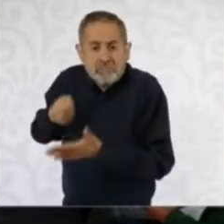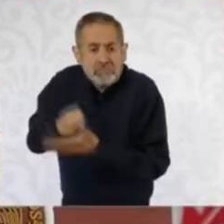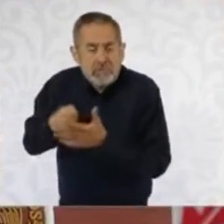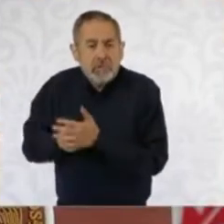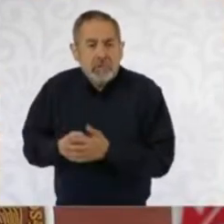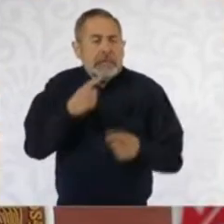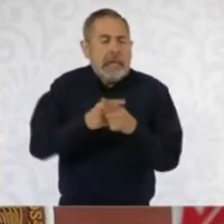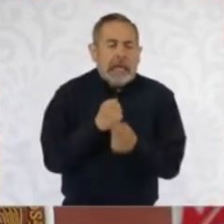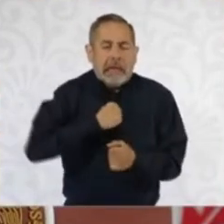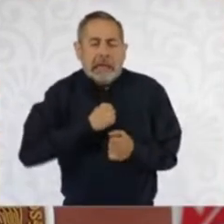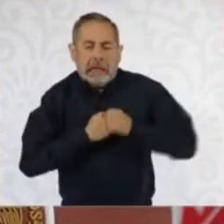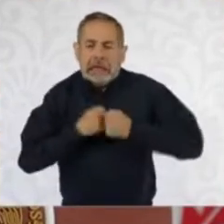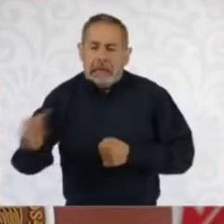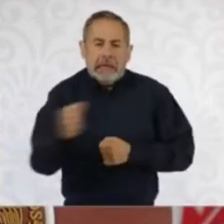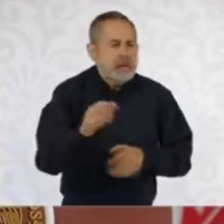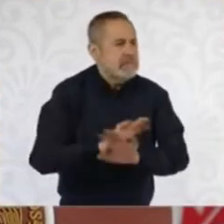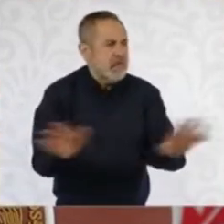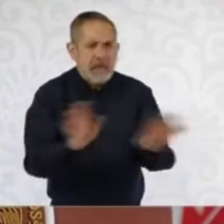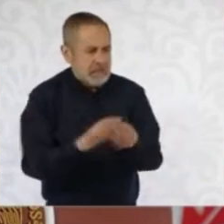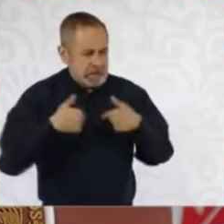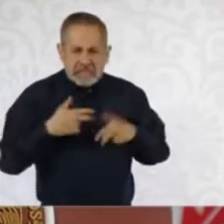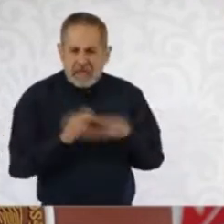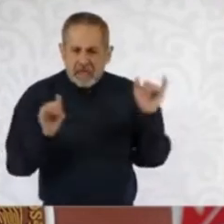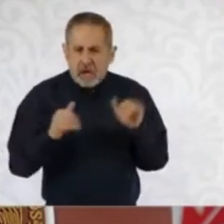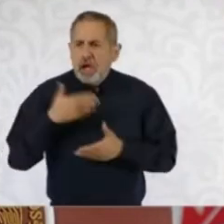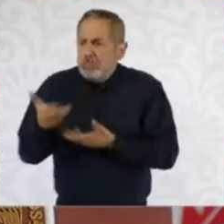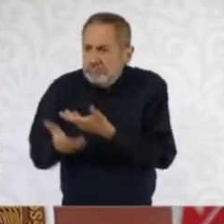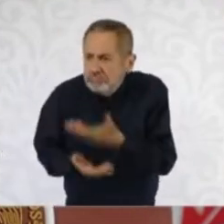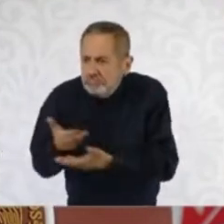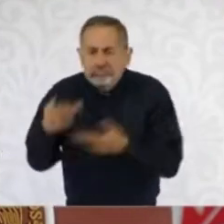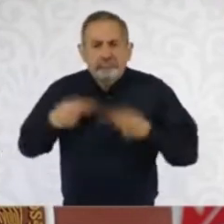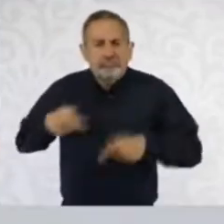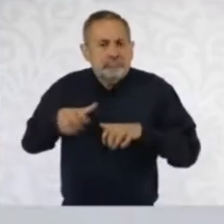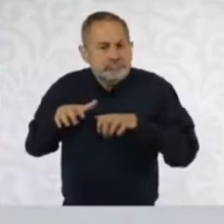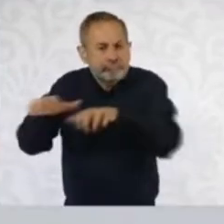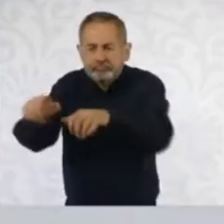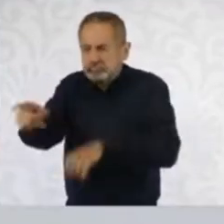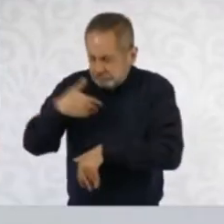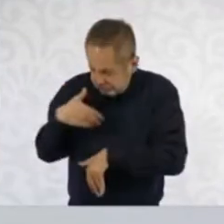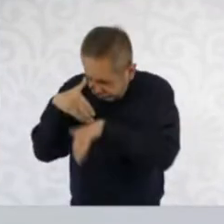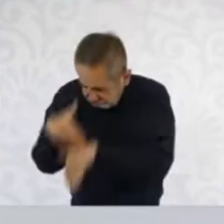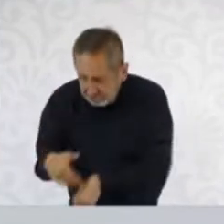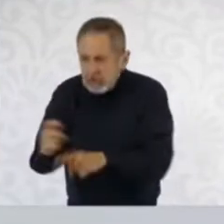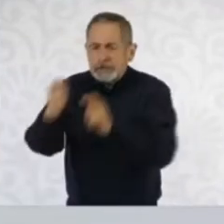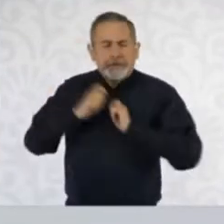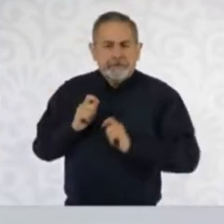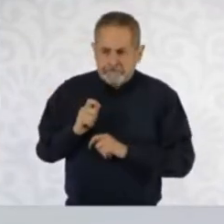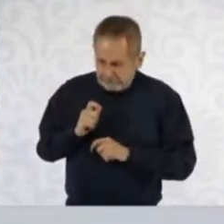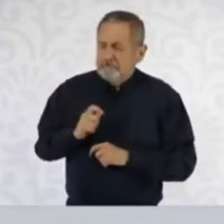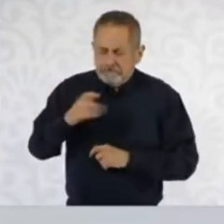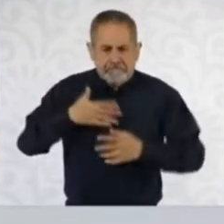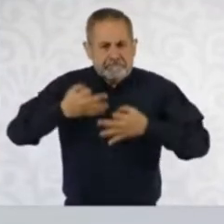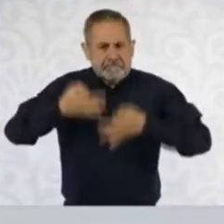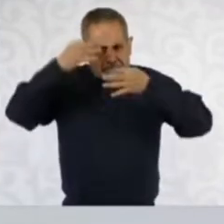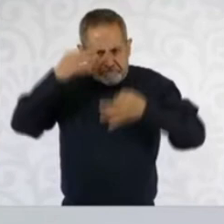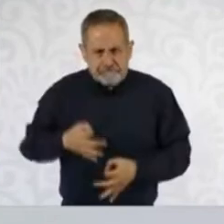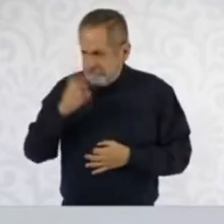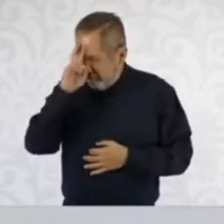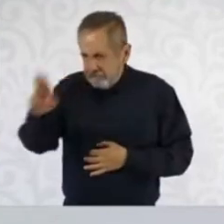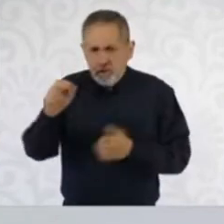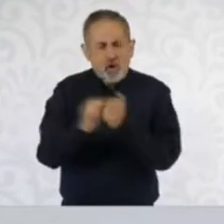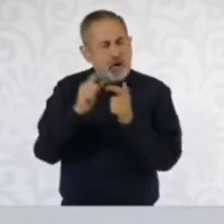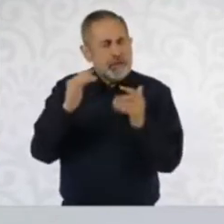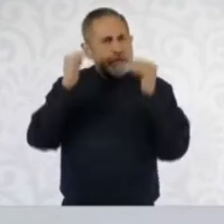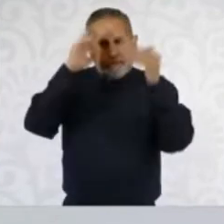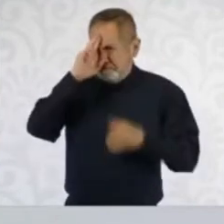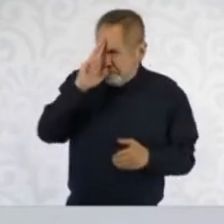nadie. Nosotros le servimos al pueblo y estamos al servicio del pueblo. Y siempre lo vamos a representar con dignidad y con altura,